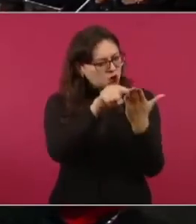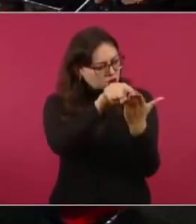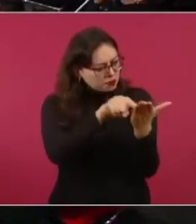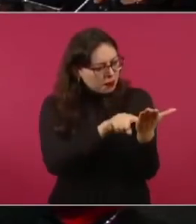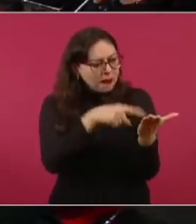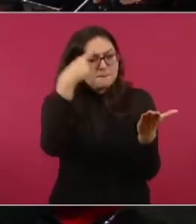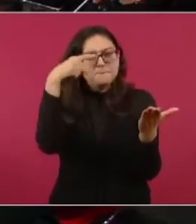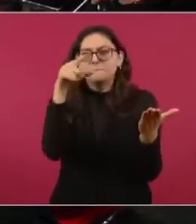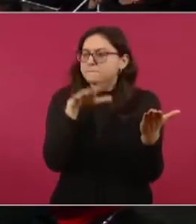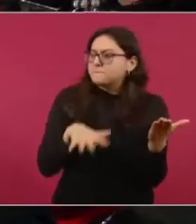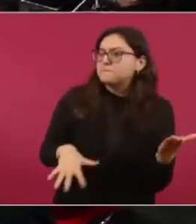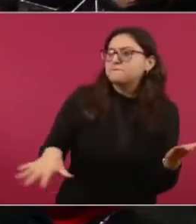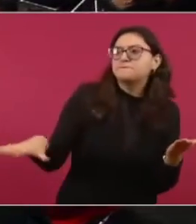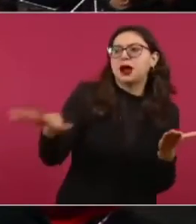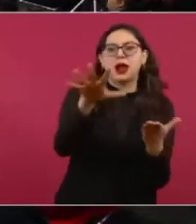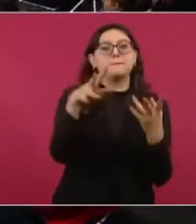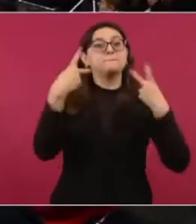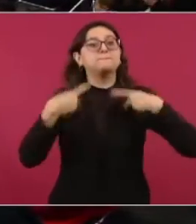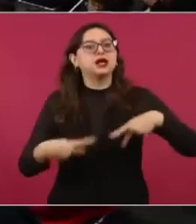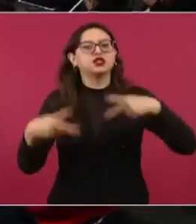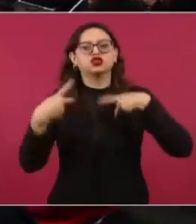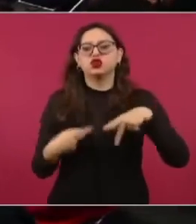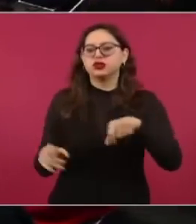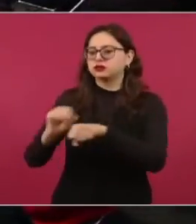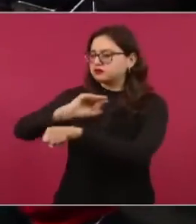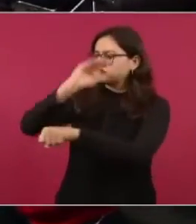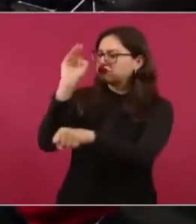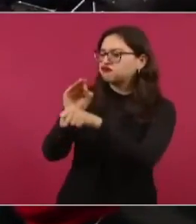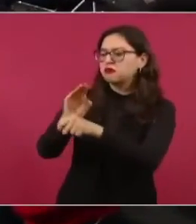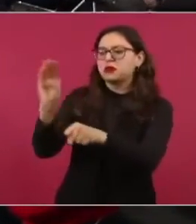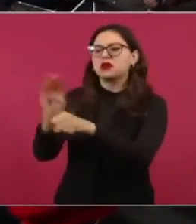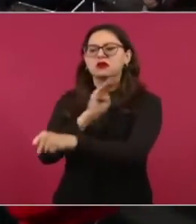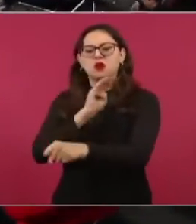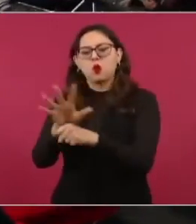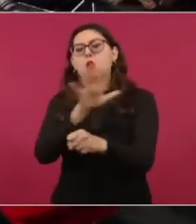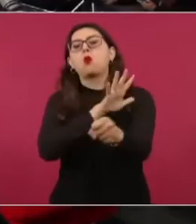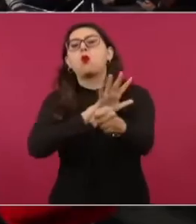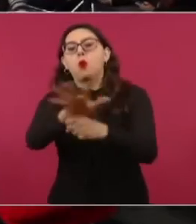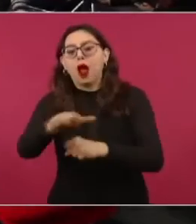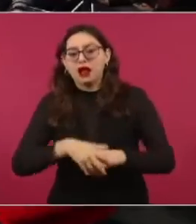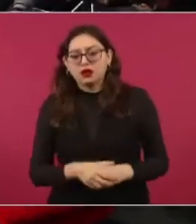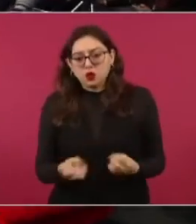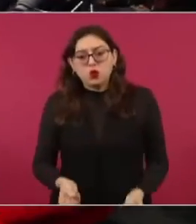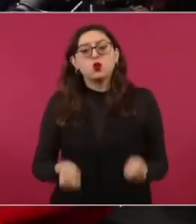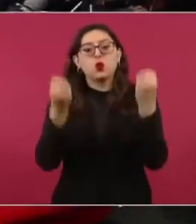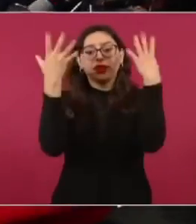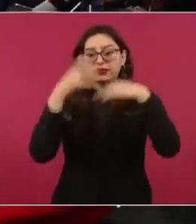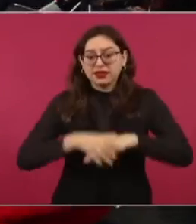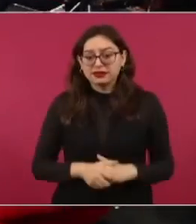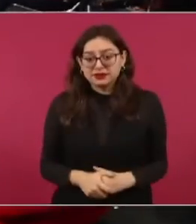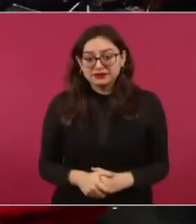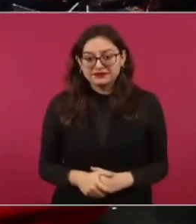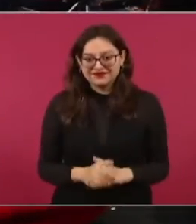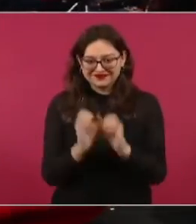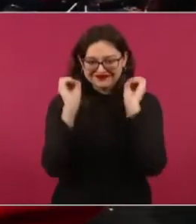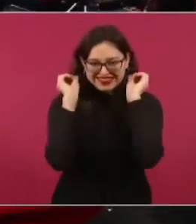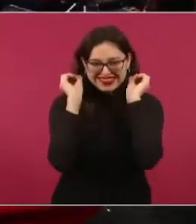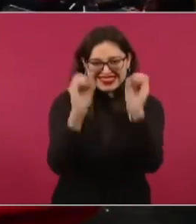Todo fue en contra de la mayoría del pueblo, para beneficio de una minoría.